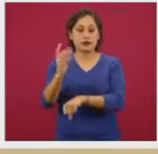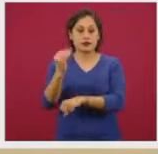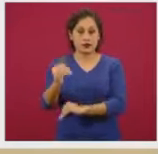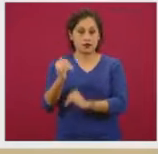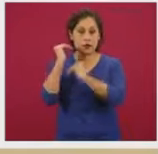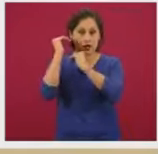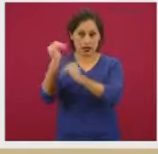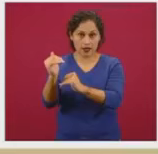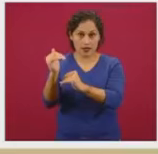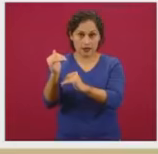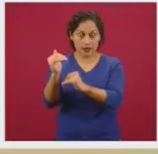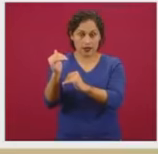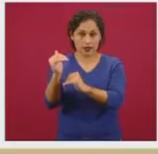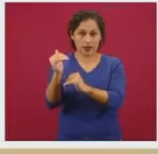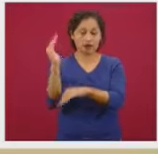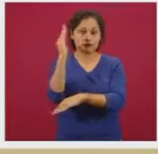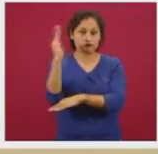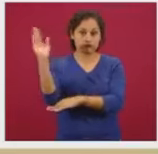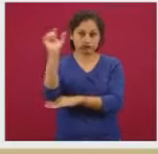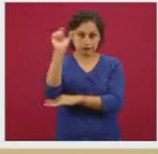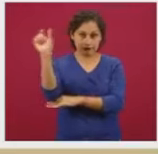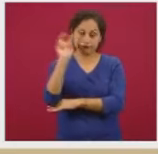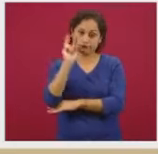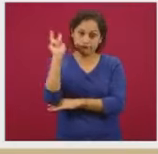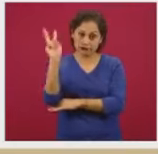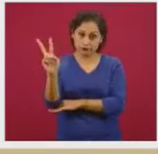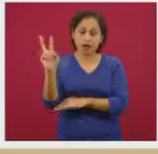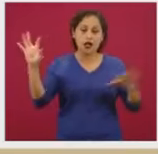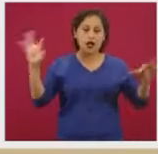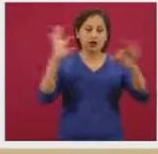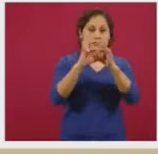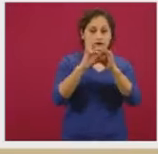parte superior derecha y la curva. Vamos a ver cómo